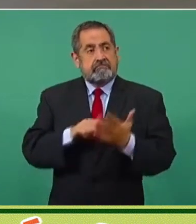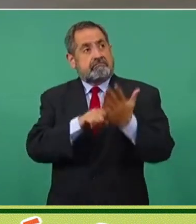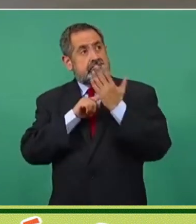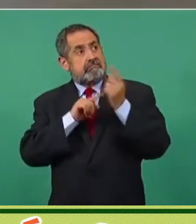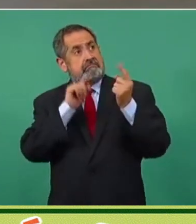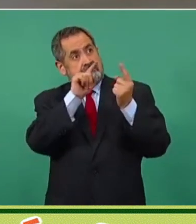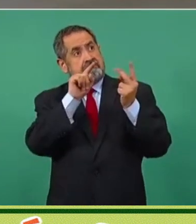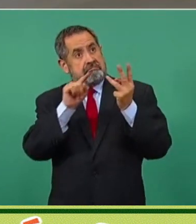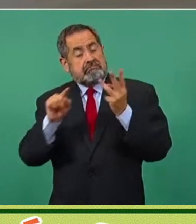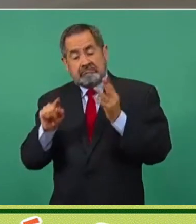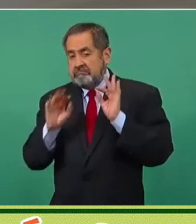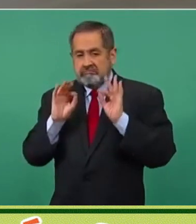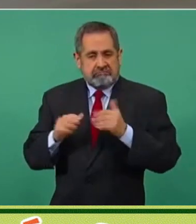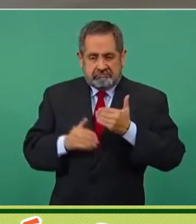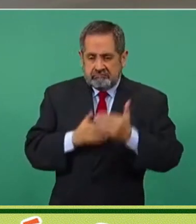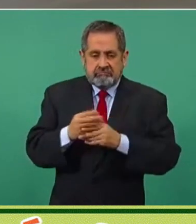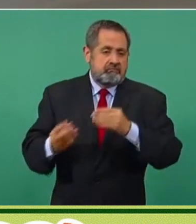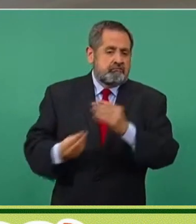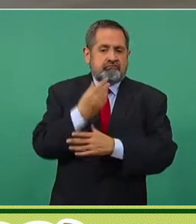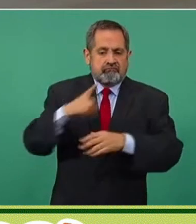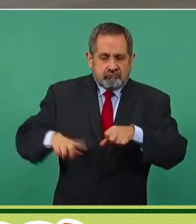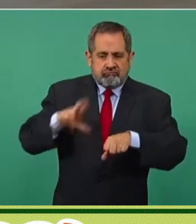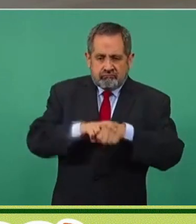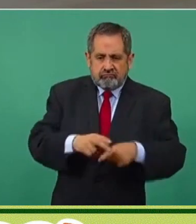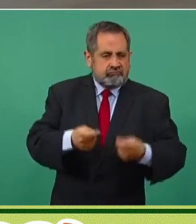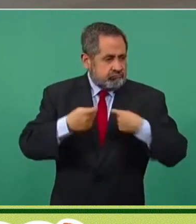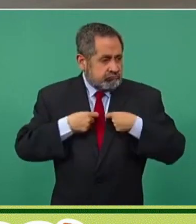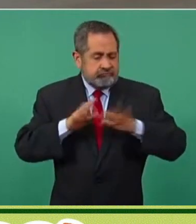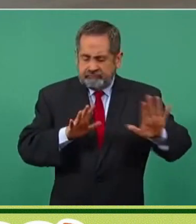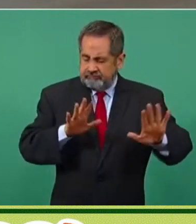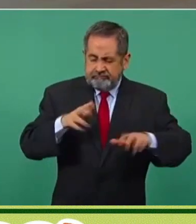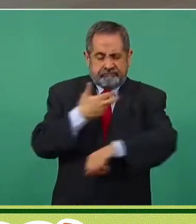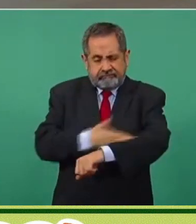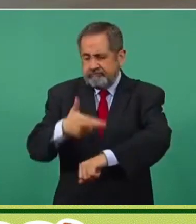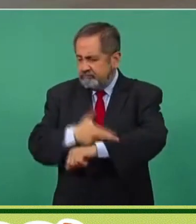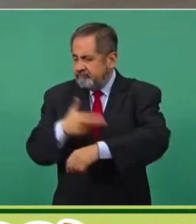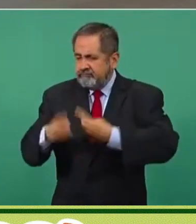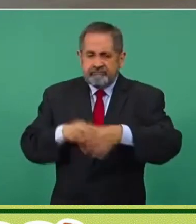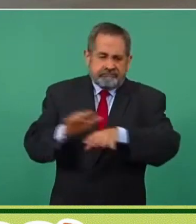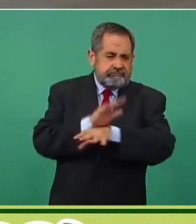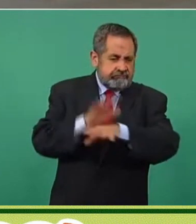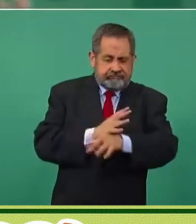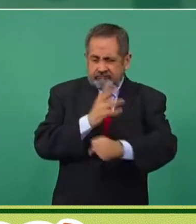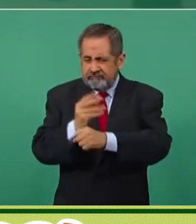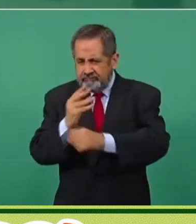de gobernadores que están entrando, están haciendo ajustes y se están